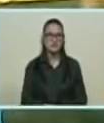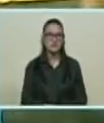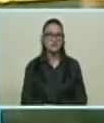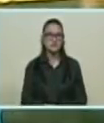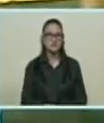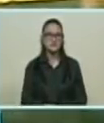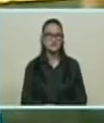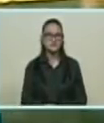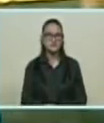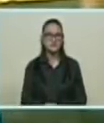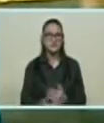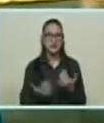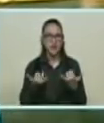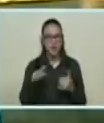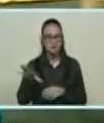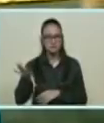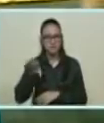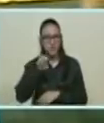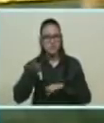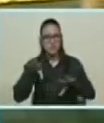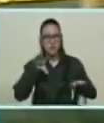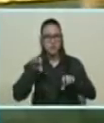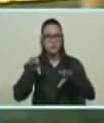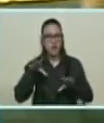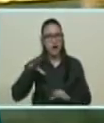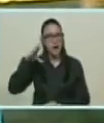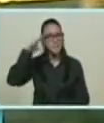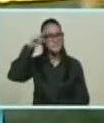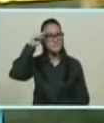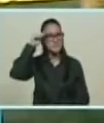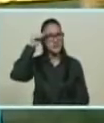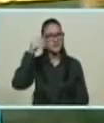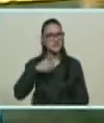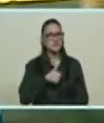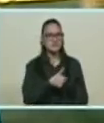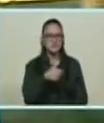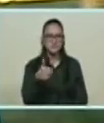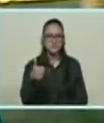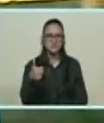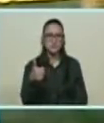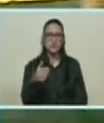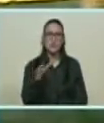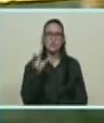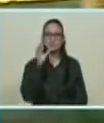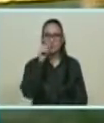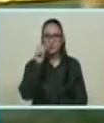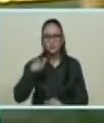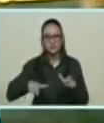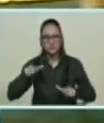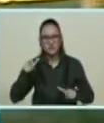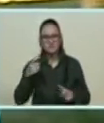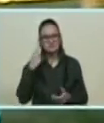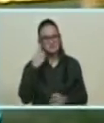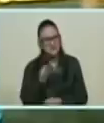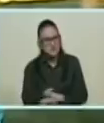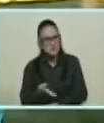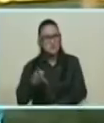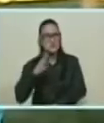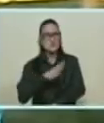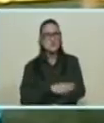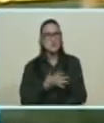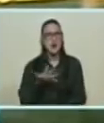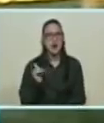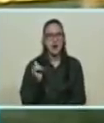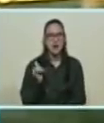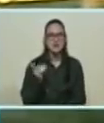Vamos a captar y a aprender de ellos los muchachos que son expertos. Hay